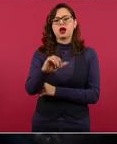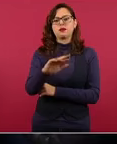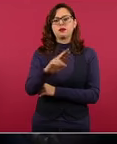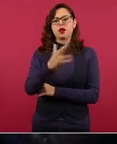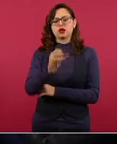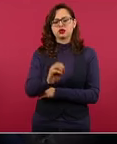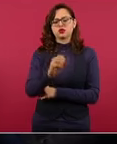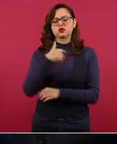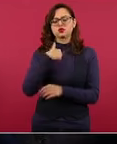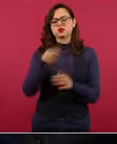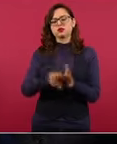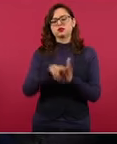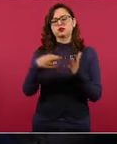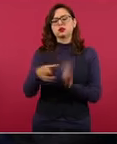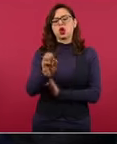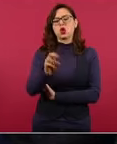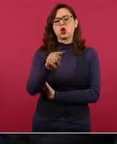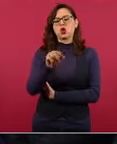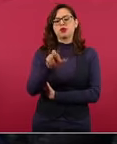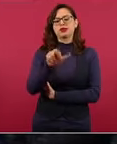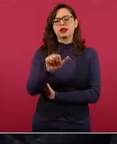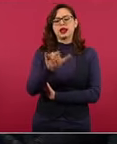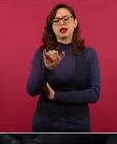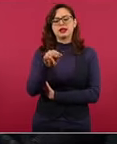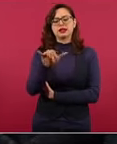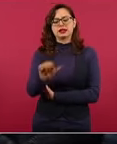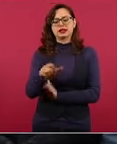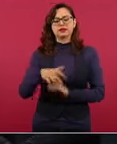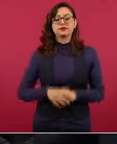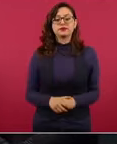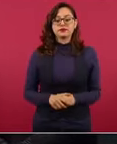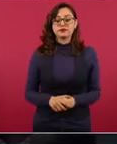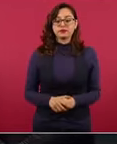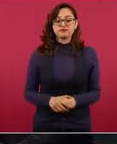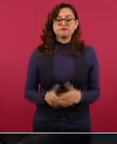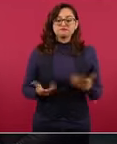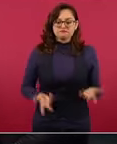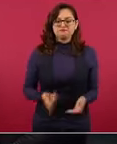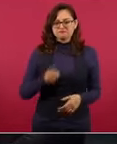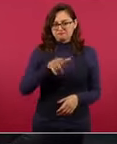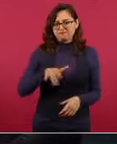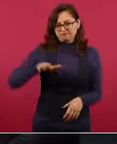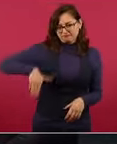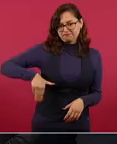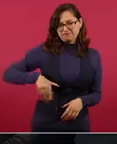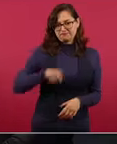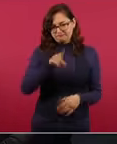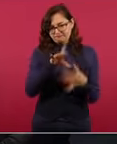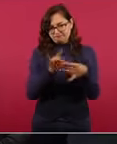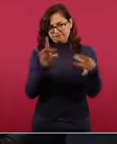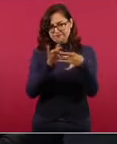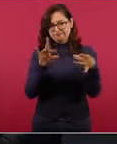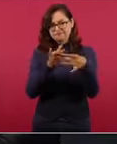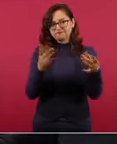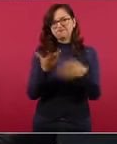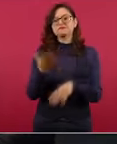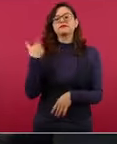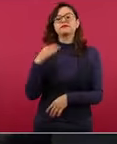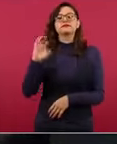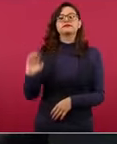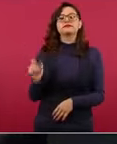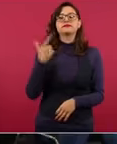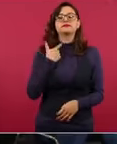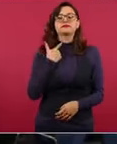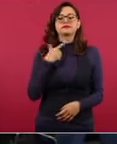momentos cómo se trataron supuestamente de construir hospitales en toda la república hospitales que resultaron muy